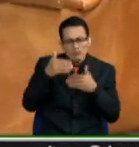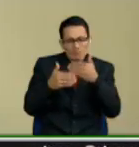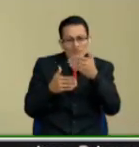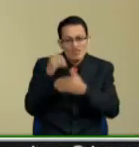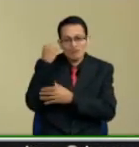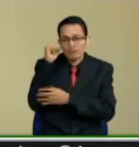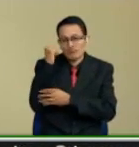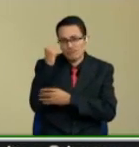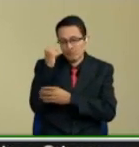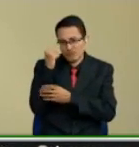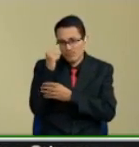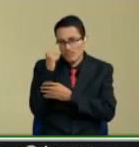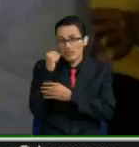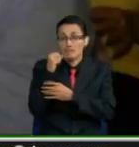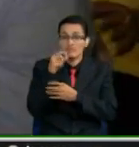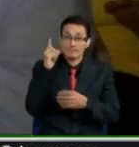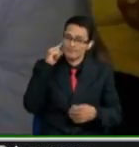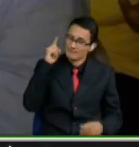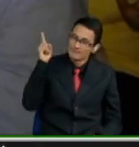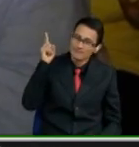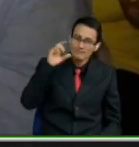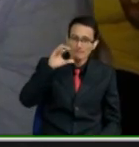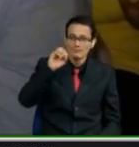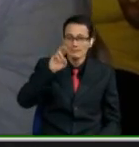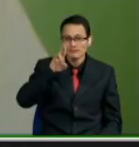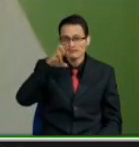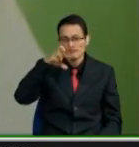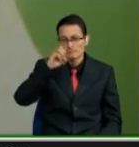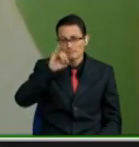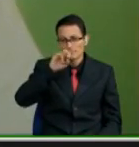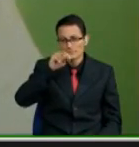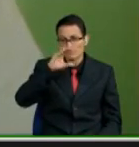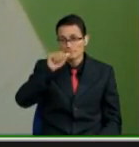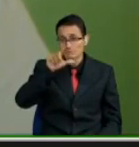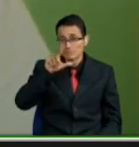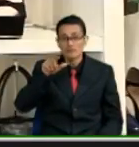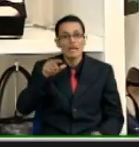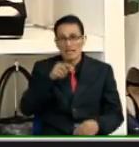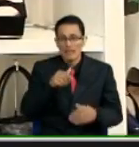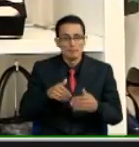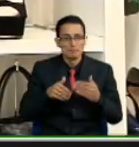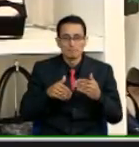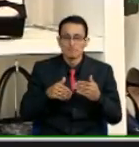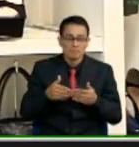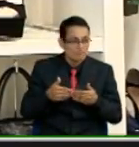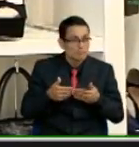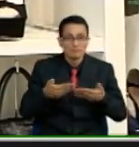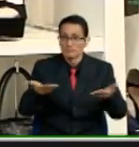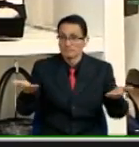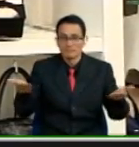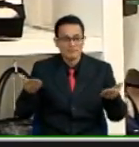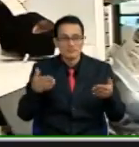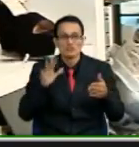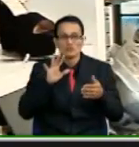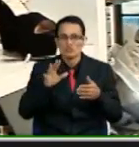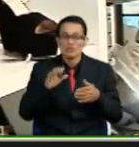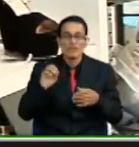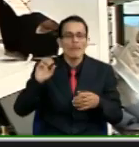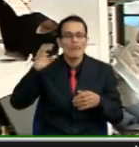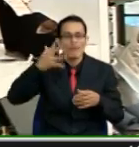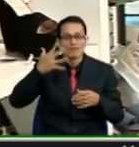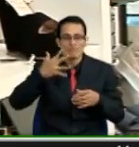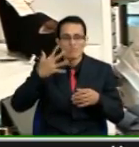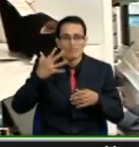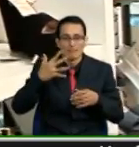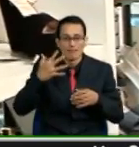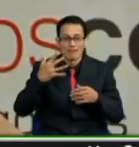tiempo. Corpo Incal, con el respaldo de la Alcaldía de Cúcuta, realizó el lanzamiento de la quinta versión de la plataforma de negocios que impulsará la venta de